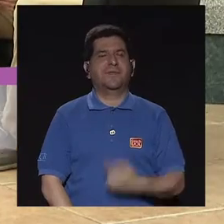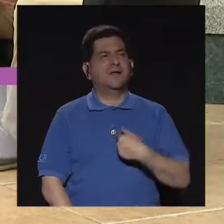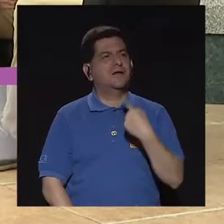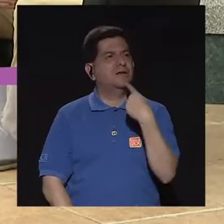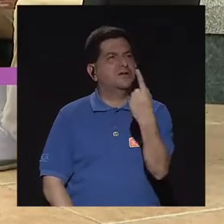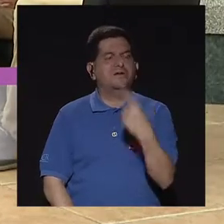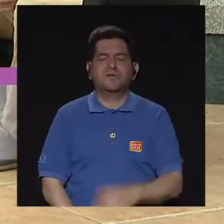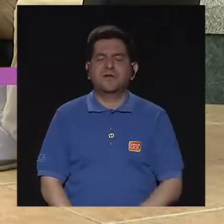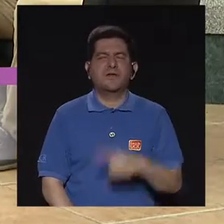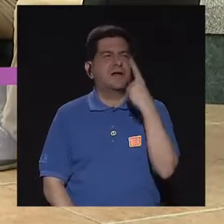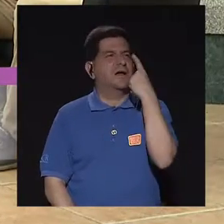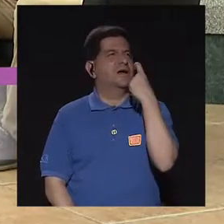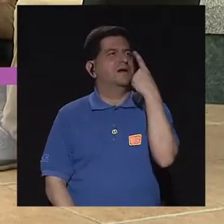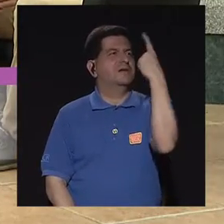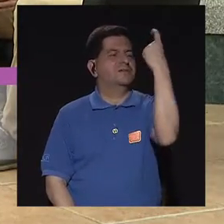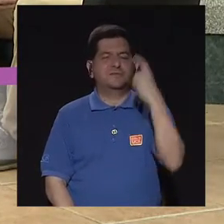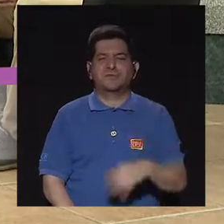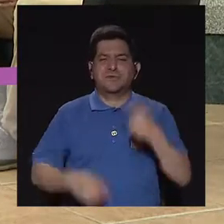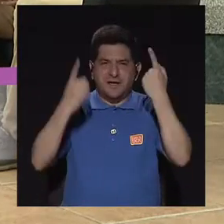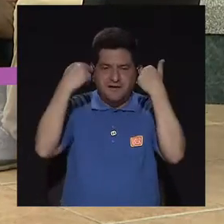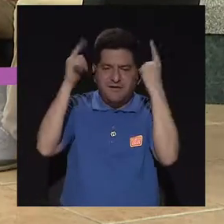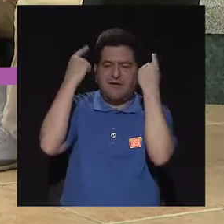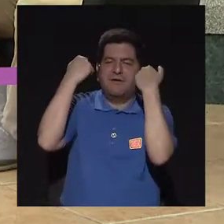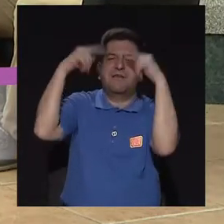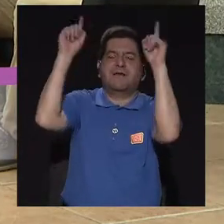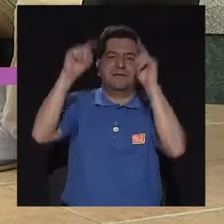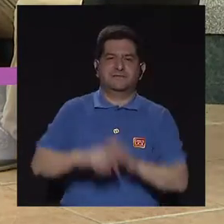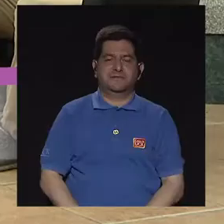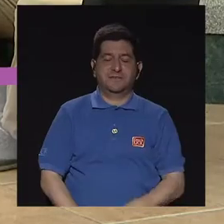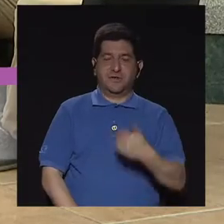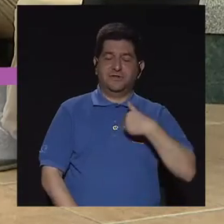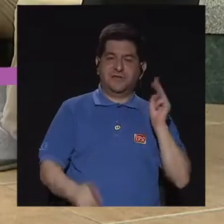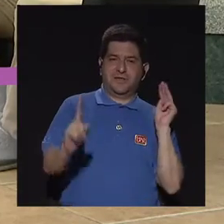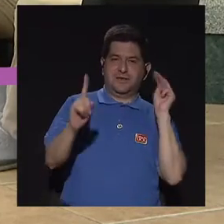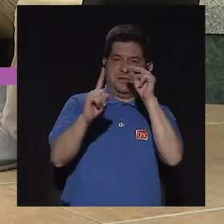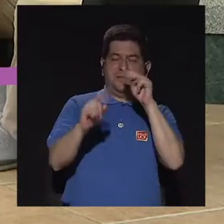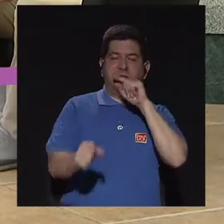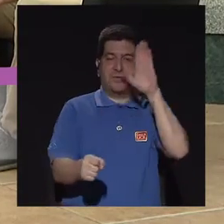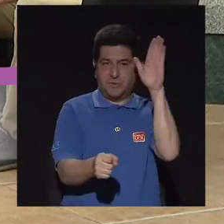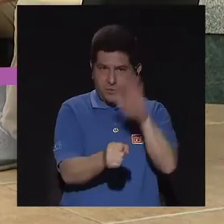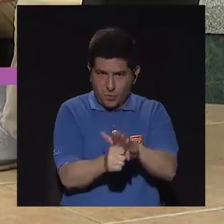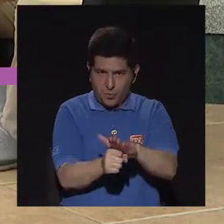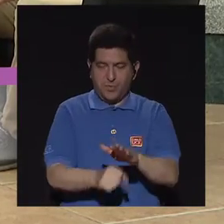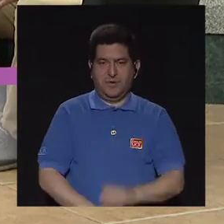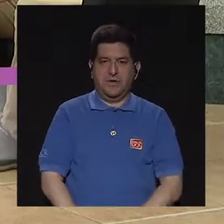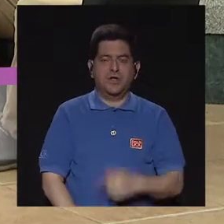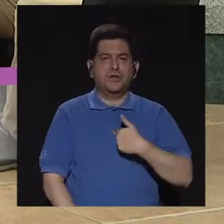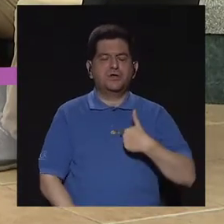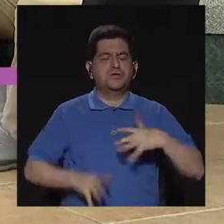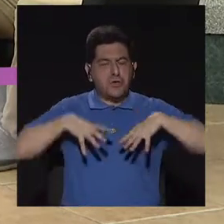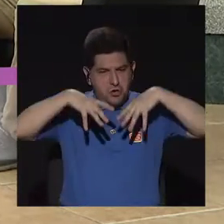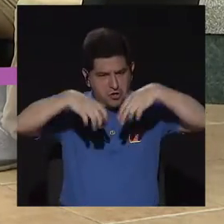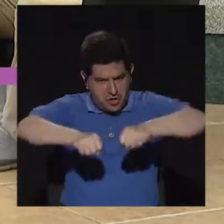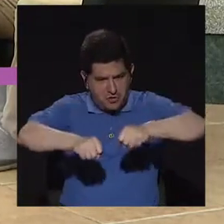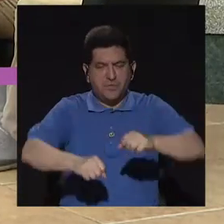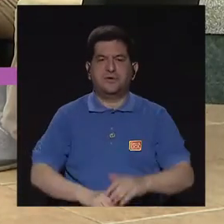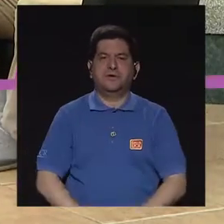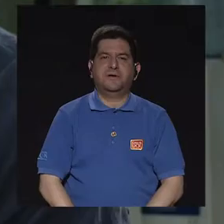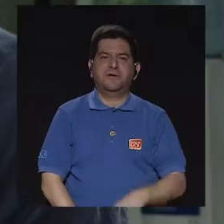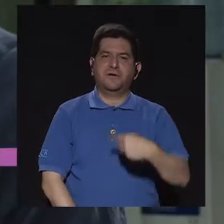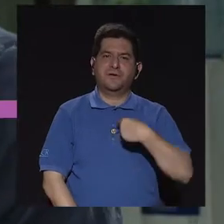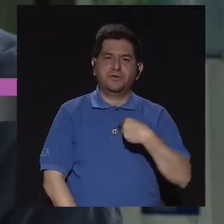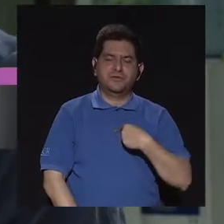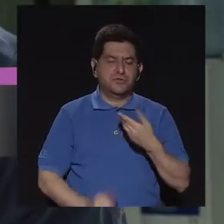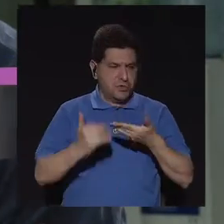que sueñan con tener éxito, ¿verdad? Como ponerse una meta y lograrlo. O sea, quiero graduarme, quiero